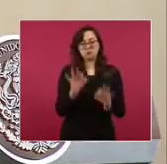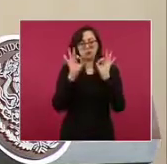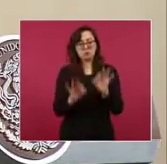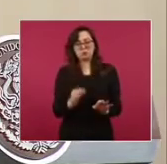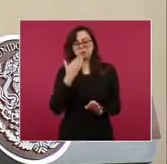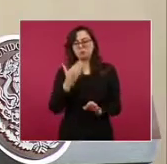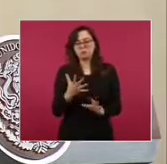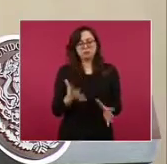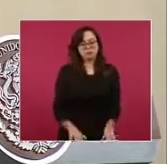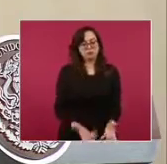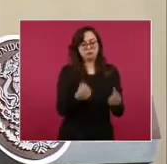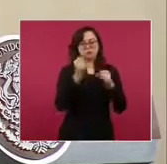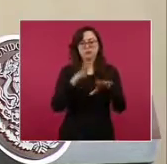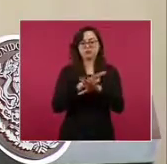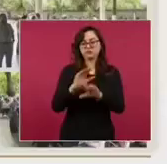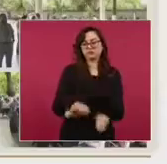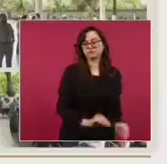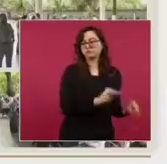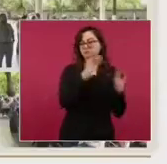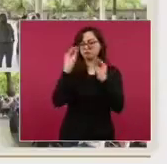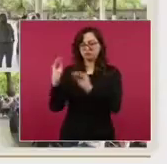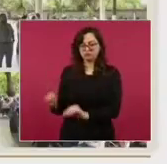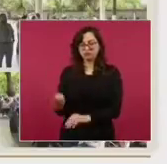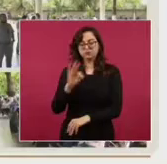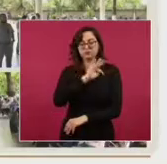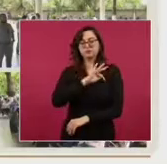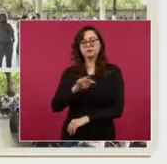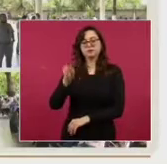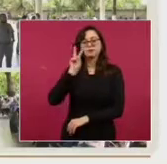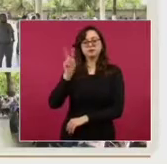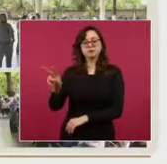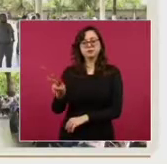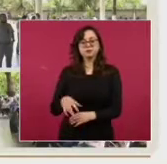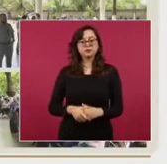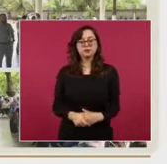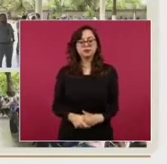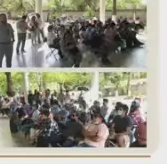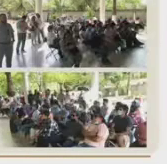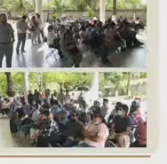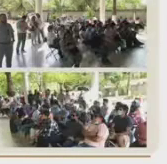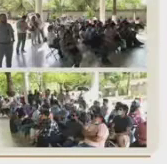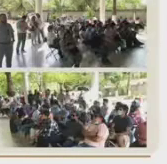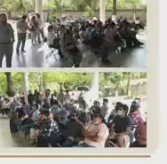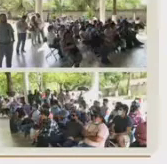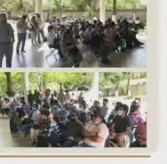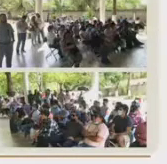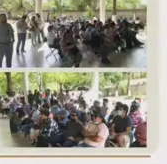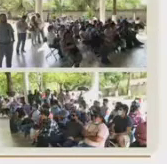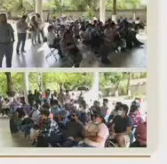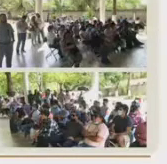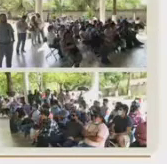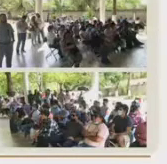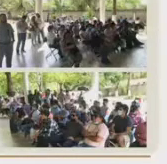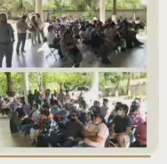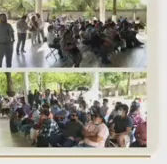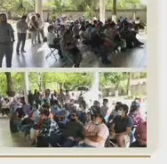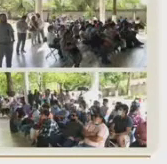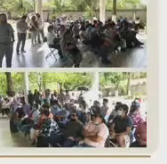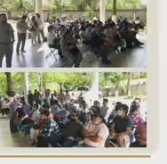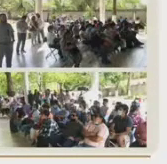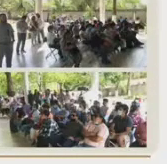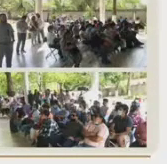el rescate y en vivero. En el caso del manifiesto de impacto ambiental, compartirles que el 7 de junio se hizo la consulta en el